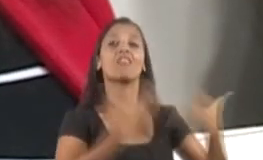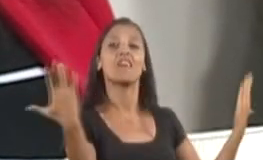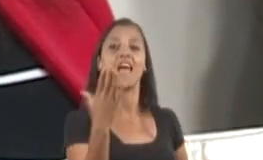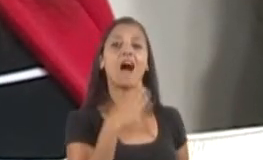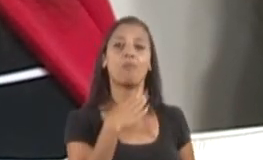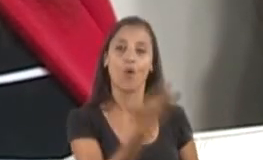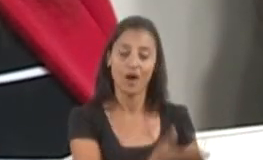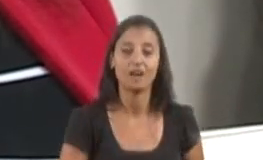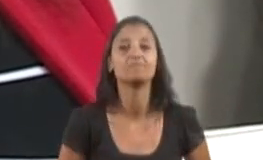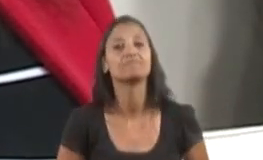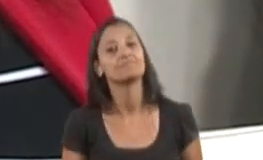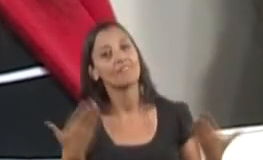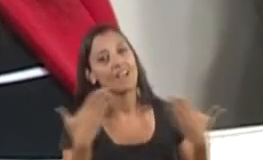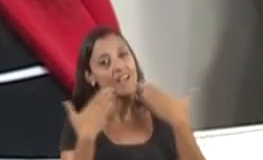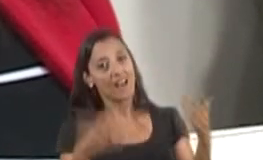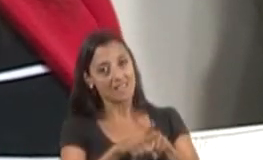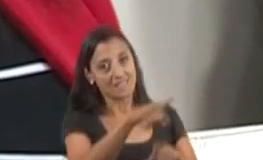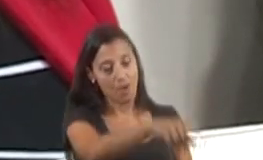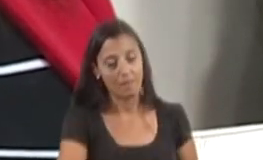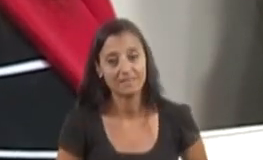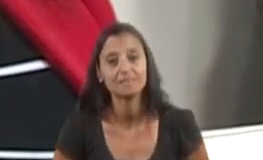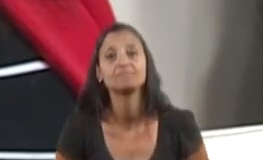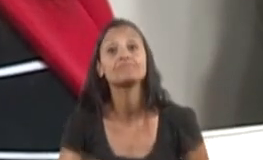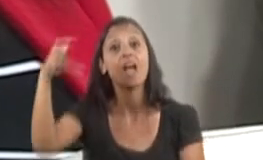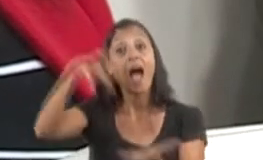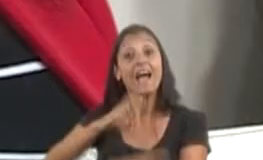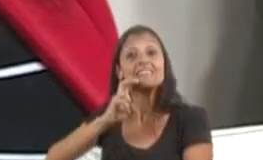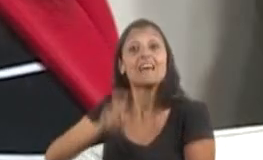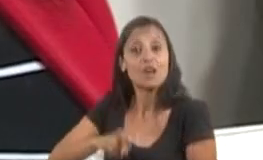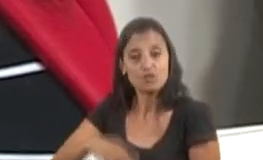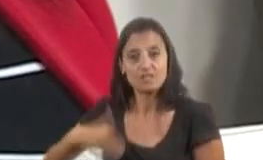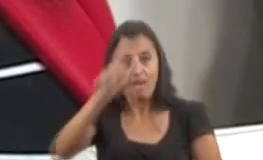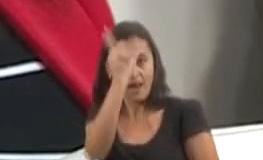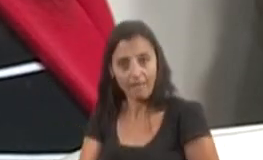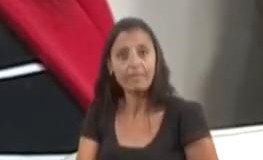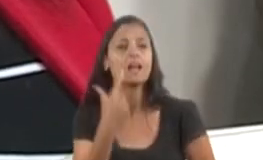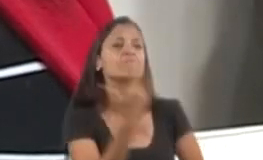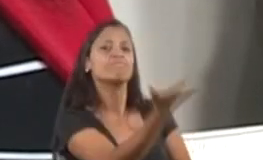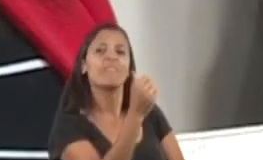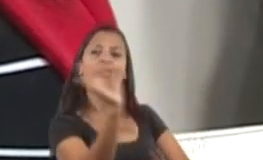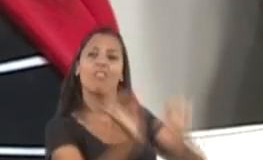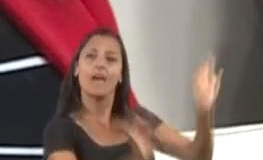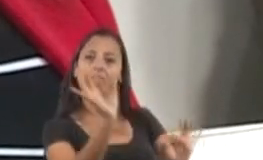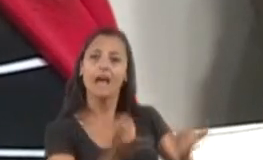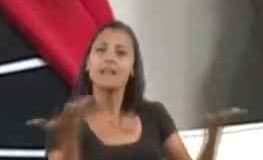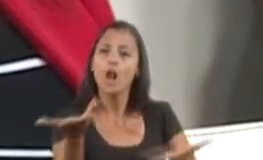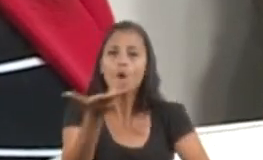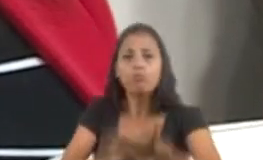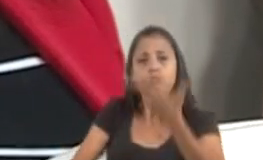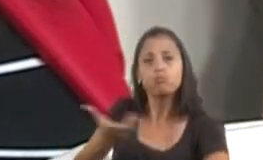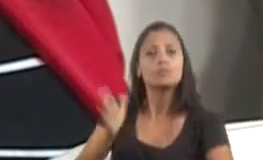Bueno, gracias Los igualmente. felicito. Sofía Rojas para la Agencia de Noticias Argentinas. Quería pedirle si puede brindar algunos detalles del